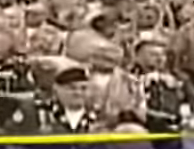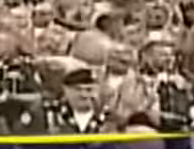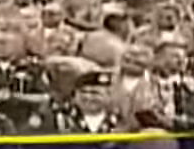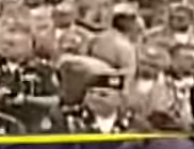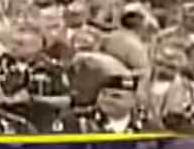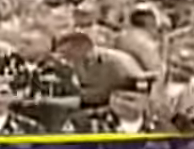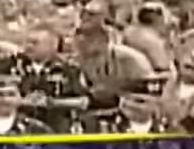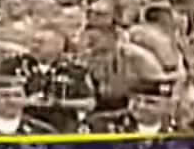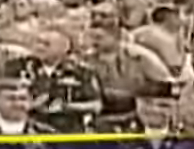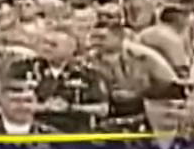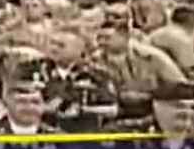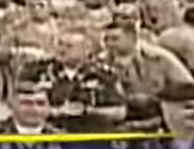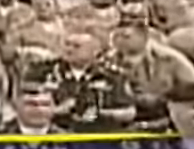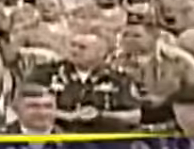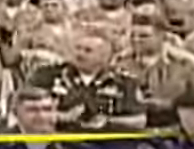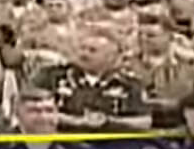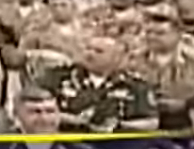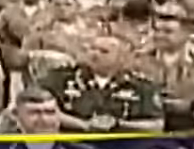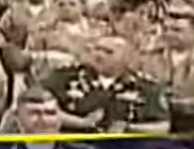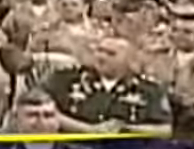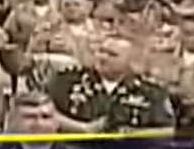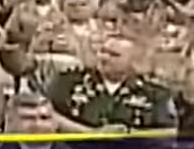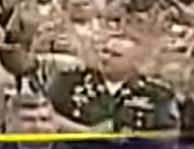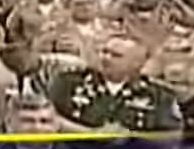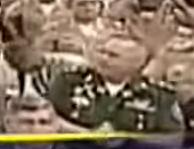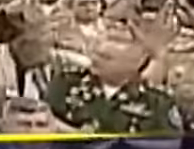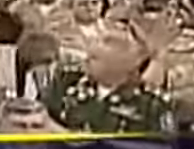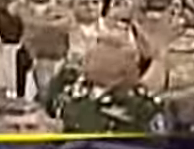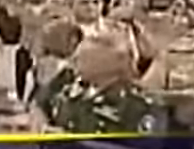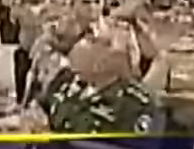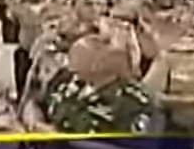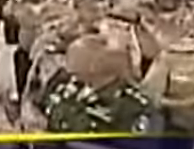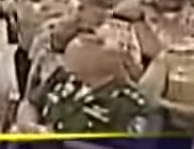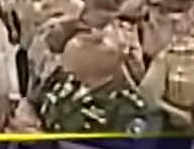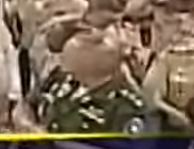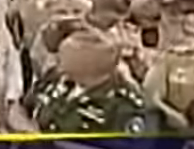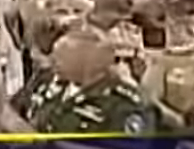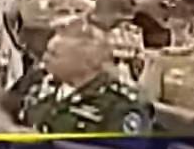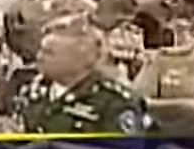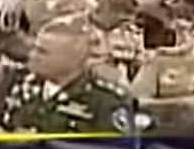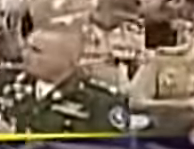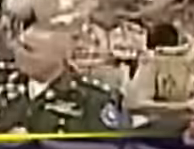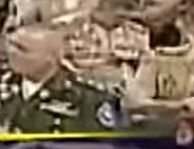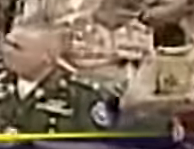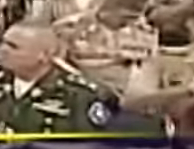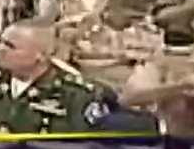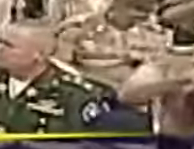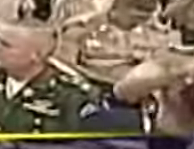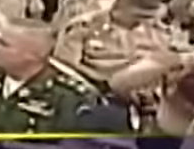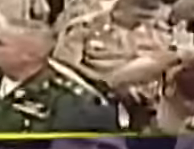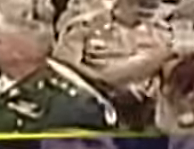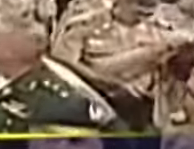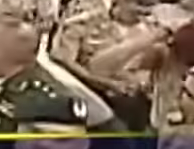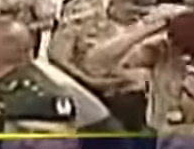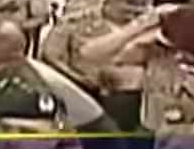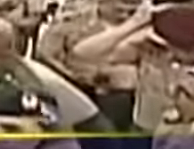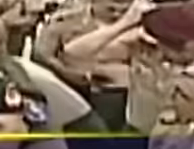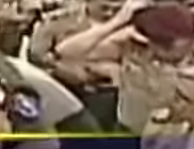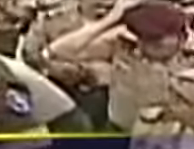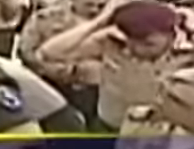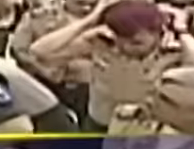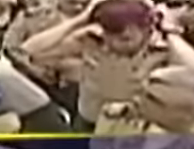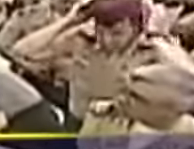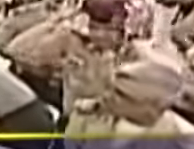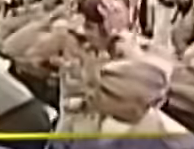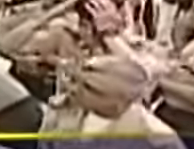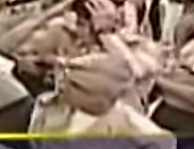Comprometidos con esta causa que une a todos los venezolanos. Por primera vez en 150 años no se le deja este tema a los abogados, a una